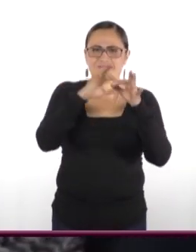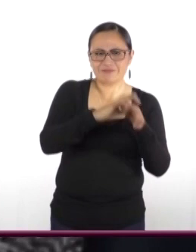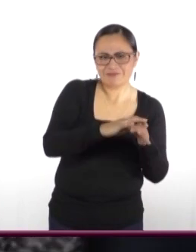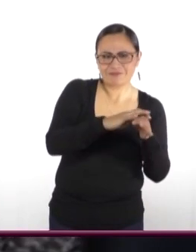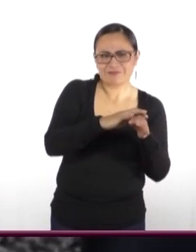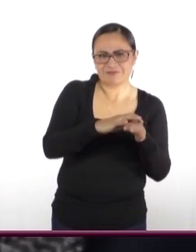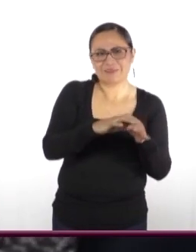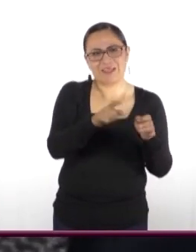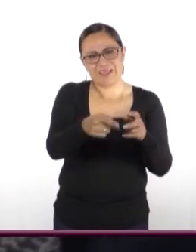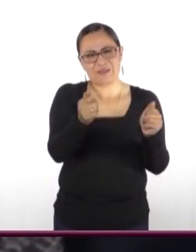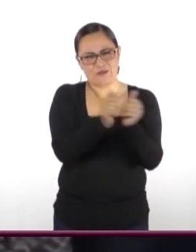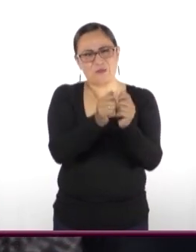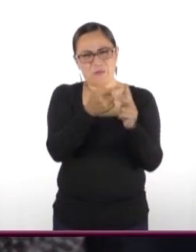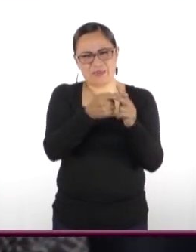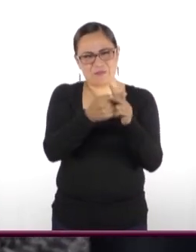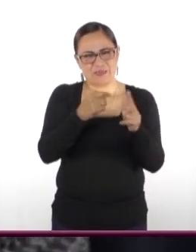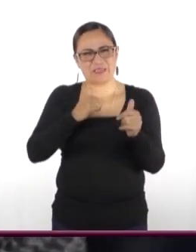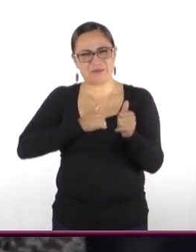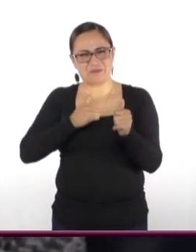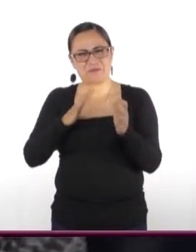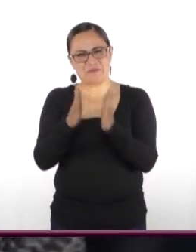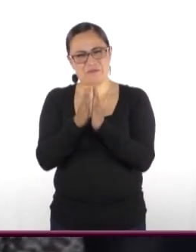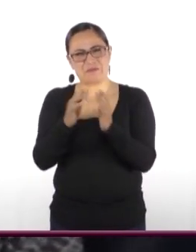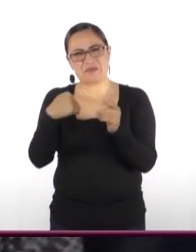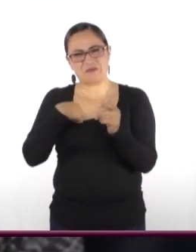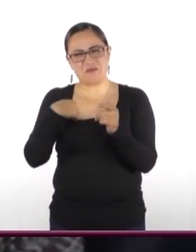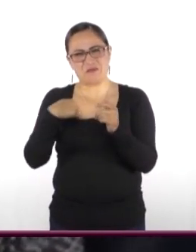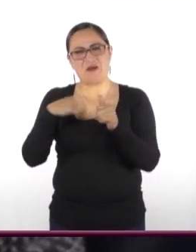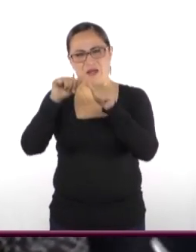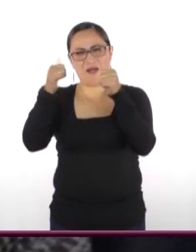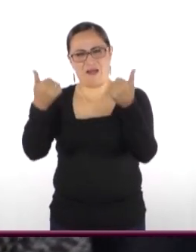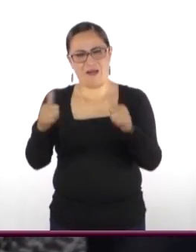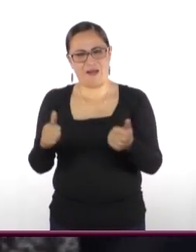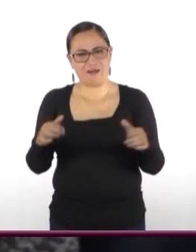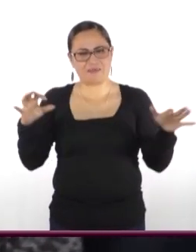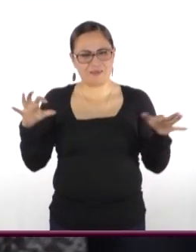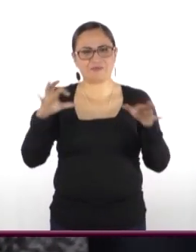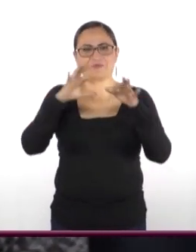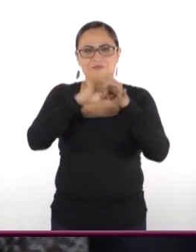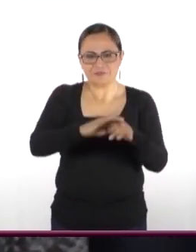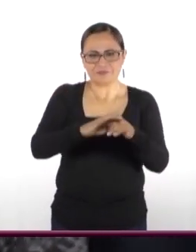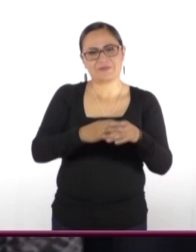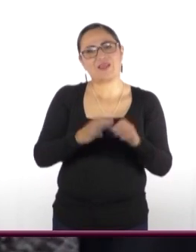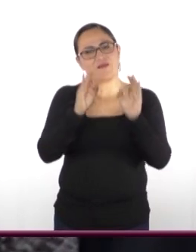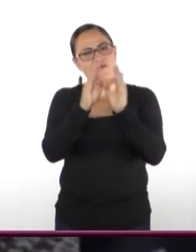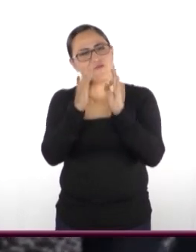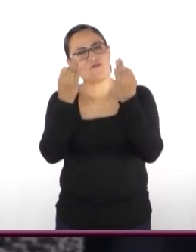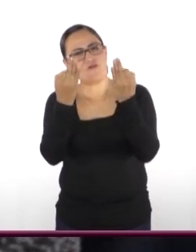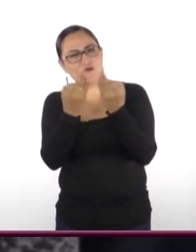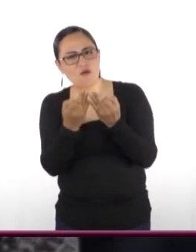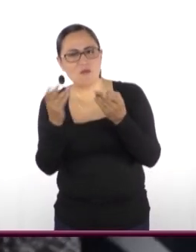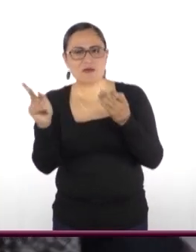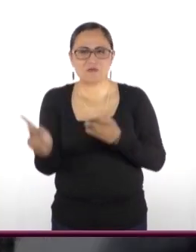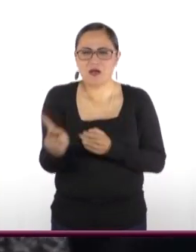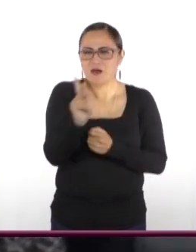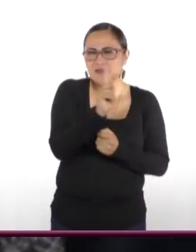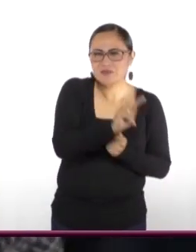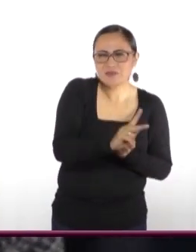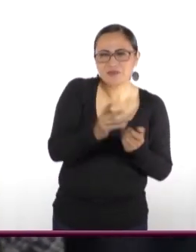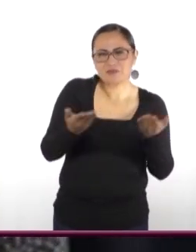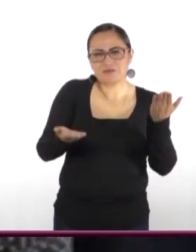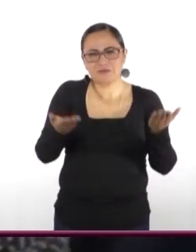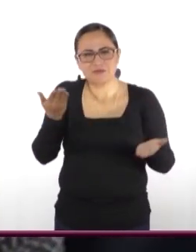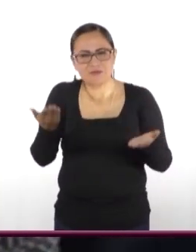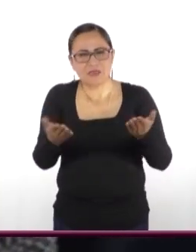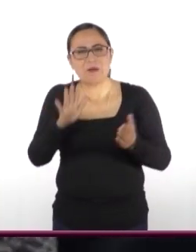la asociación que despierta mi trabajo, por esto que mencionaba de la búsqueda de estructuras, de